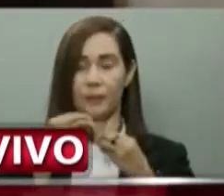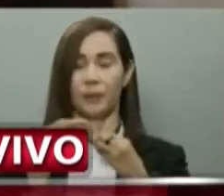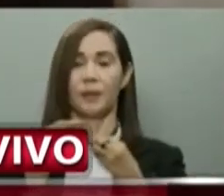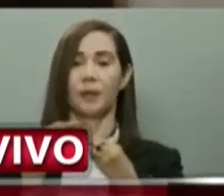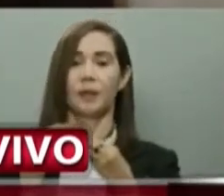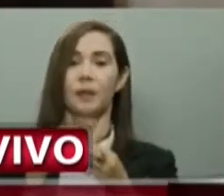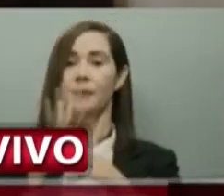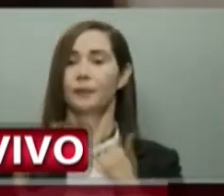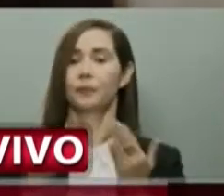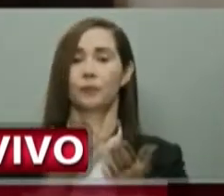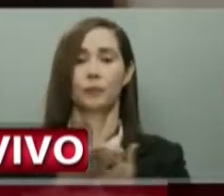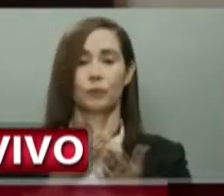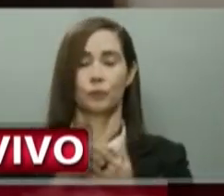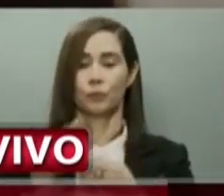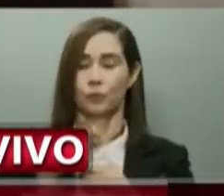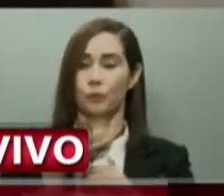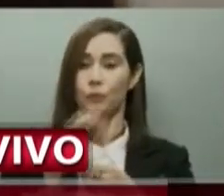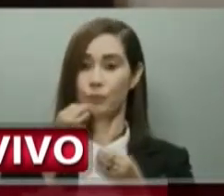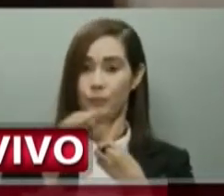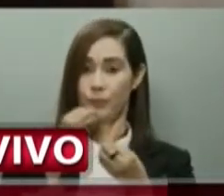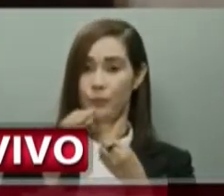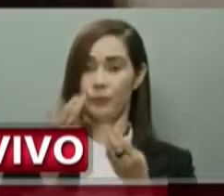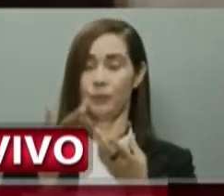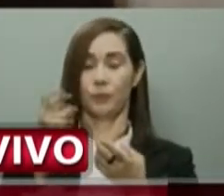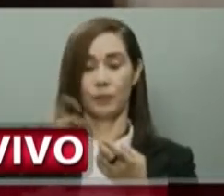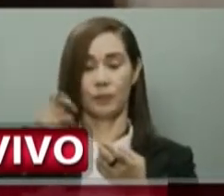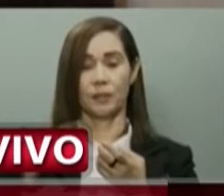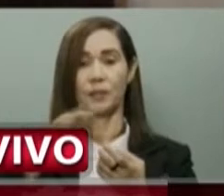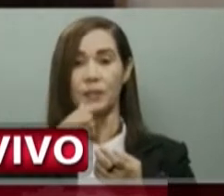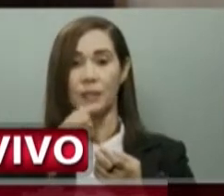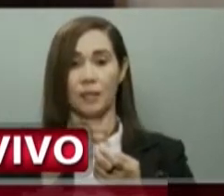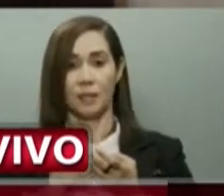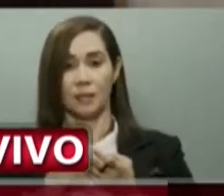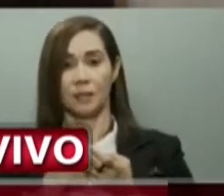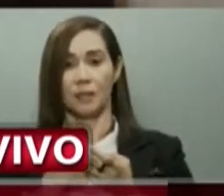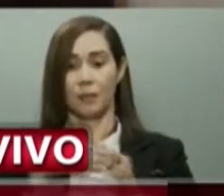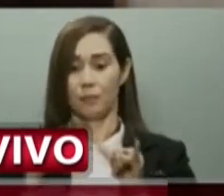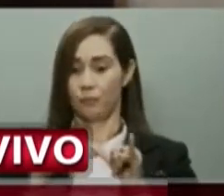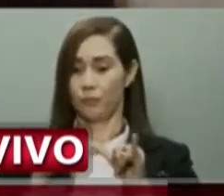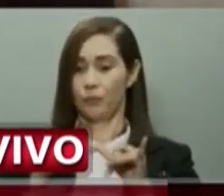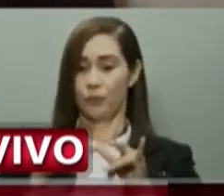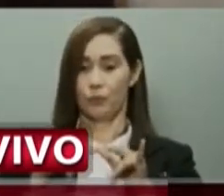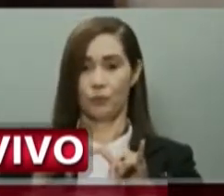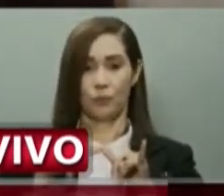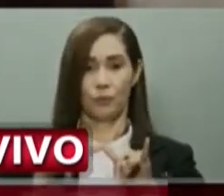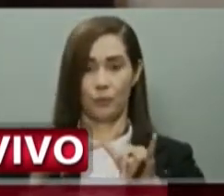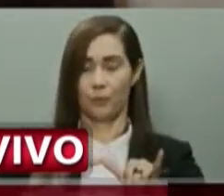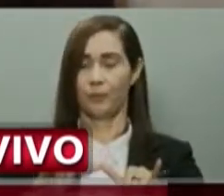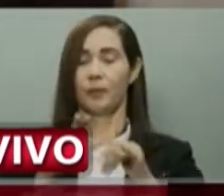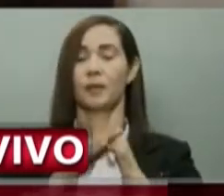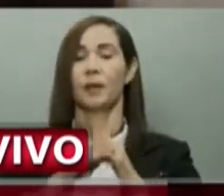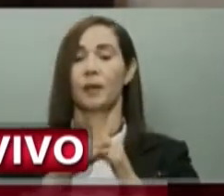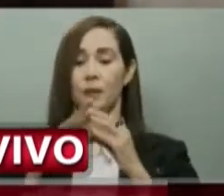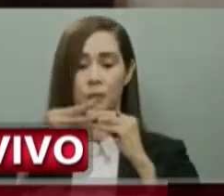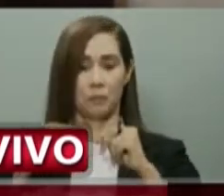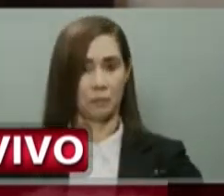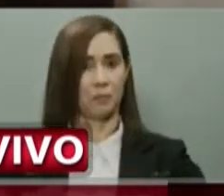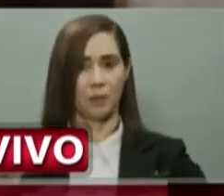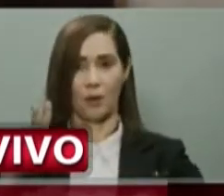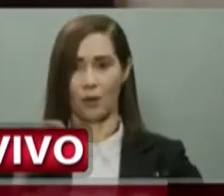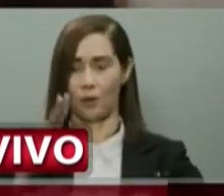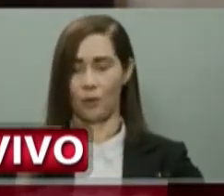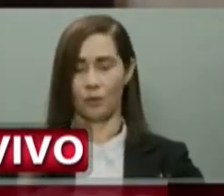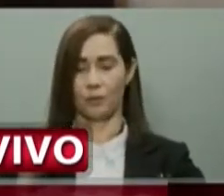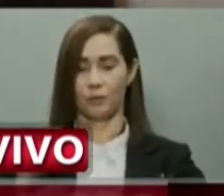a haber todos los productos en los supermercados y no va a haber escasez. Para eso nos